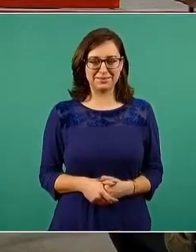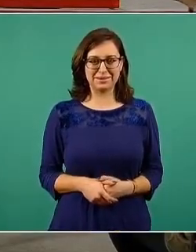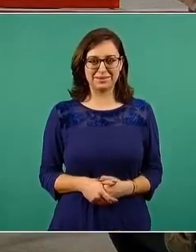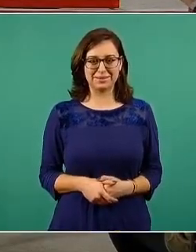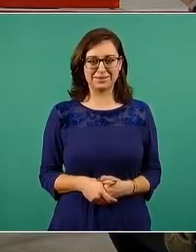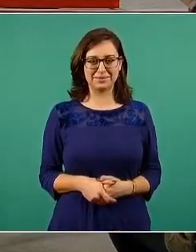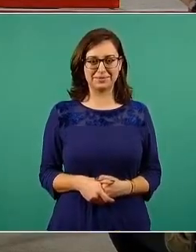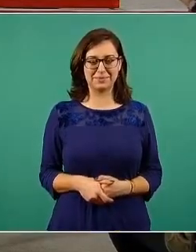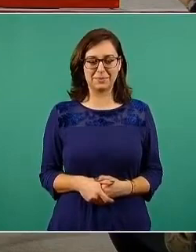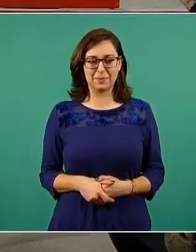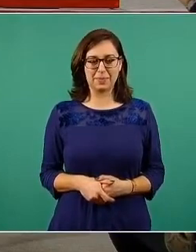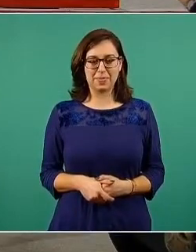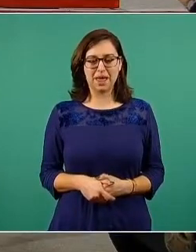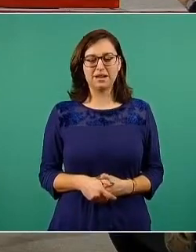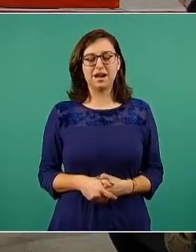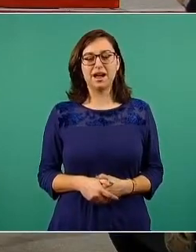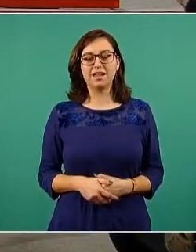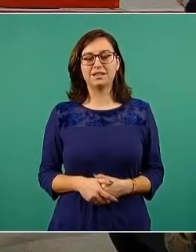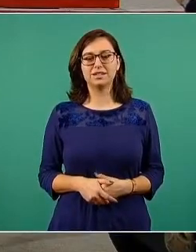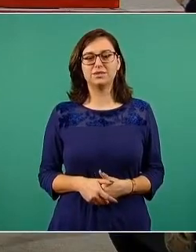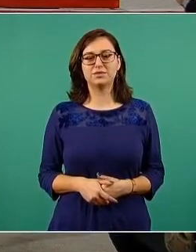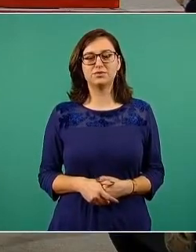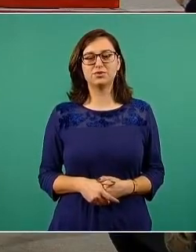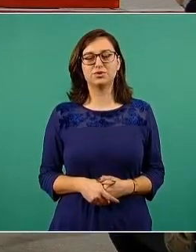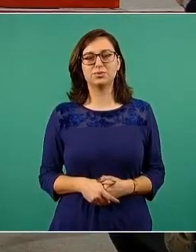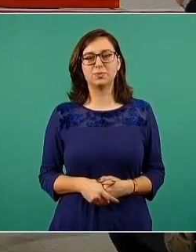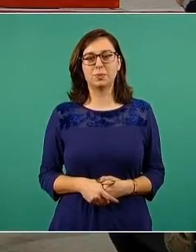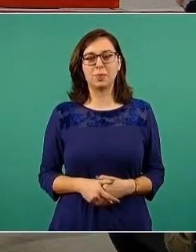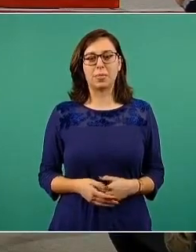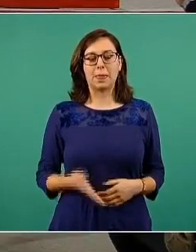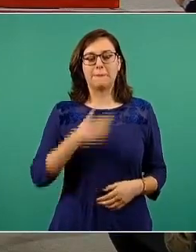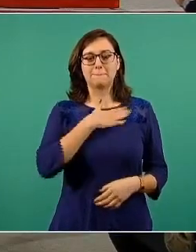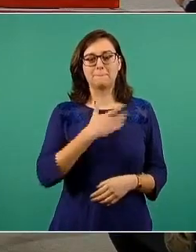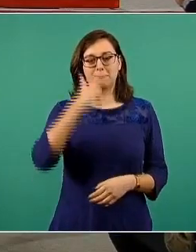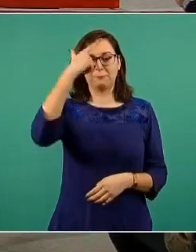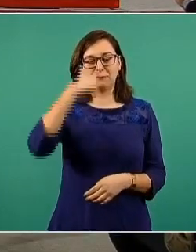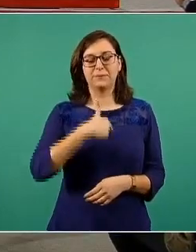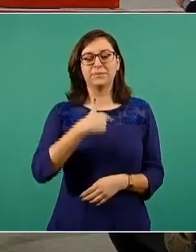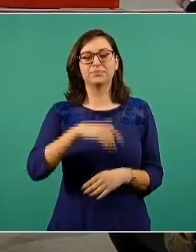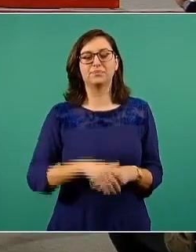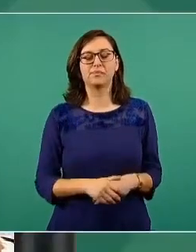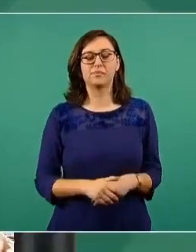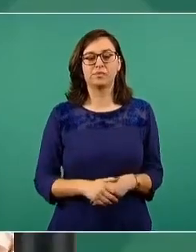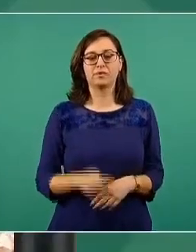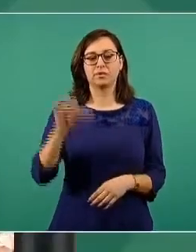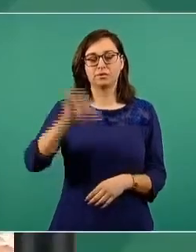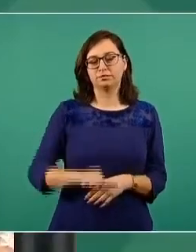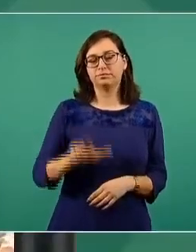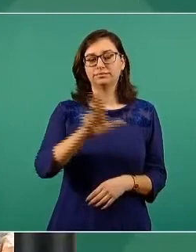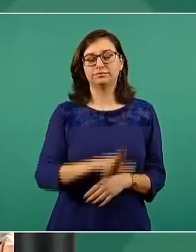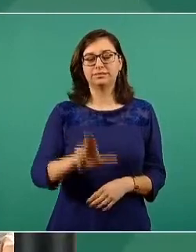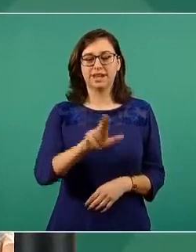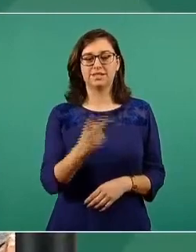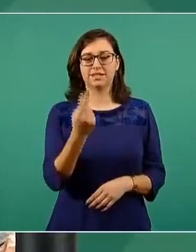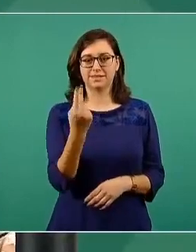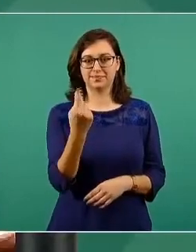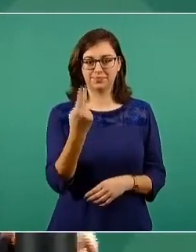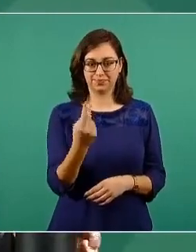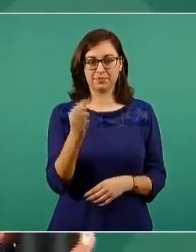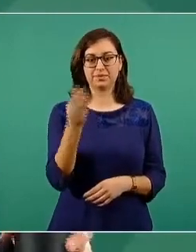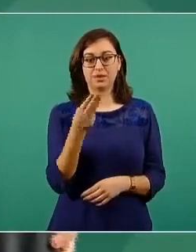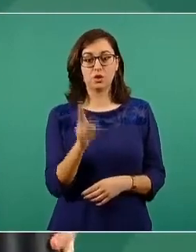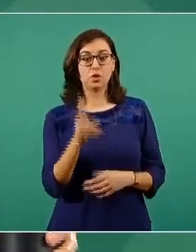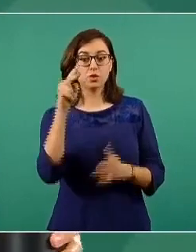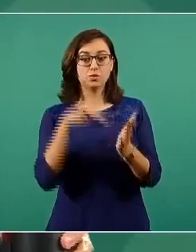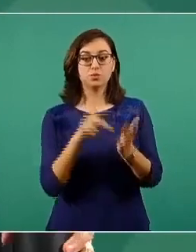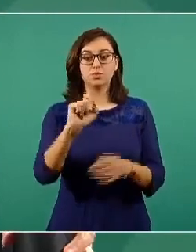Muy buenas noches, son las 19:01 de este martes 25 de mayo de